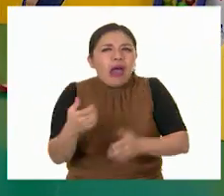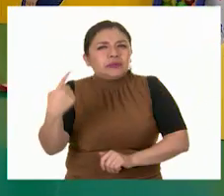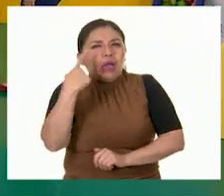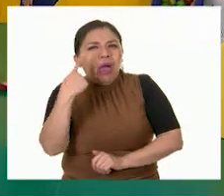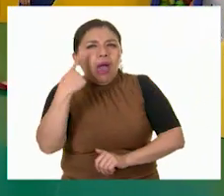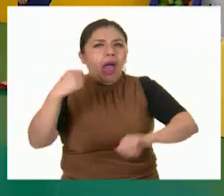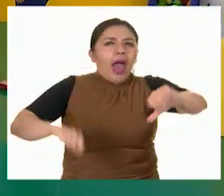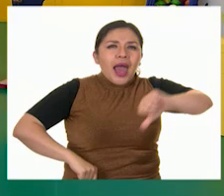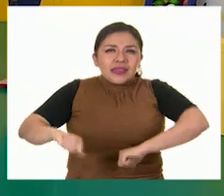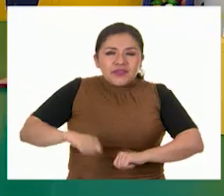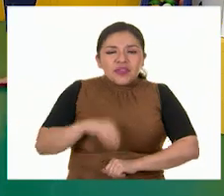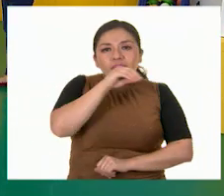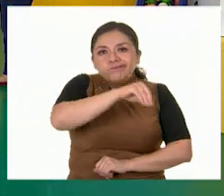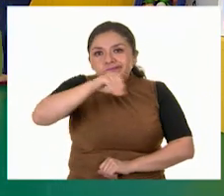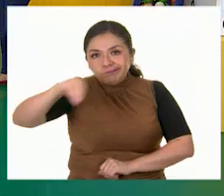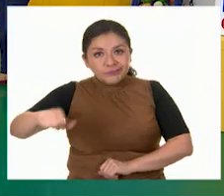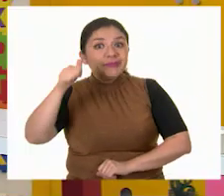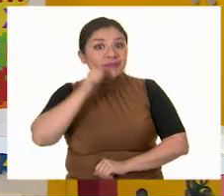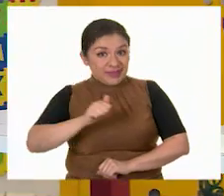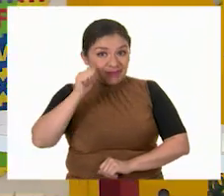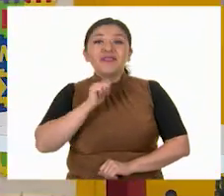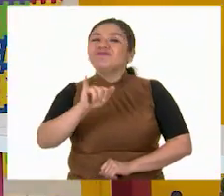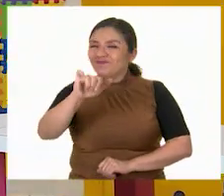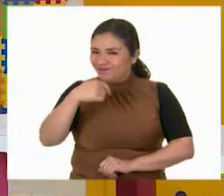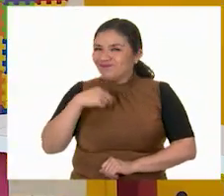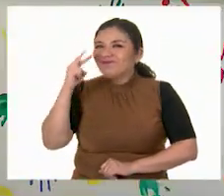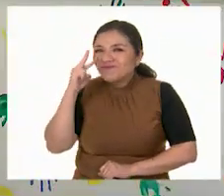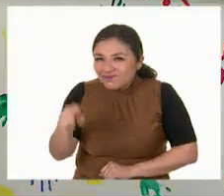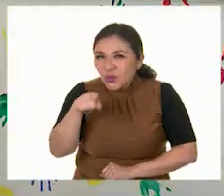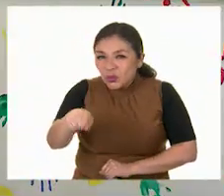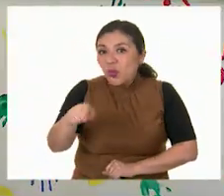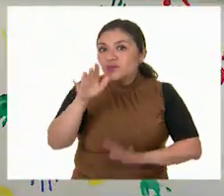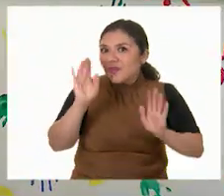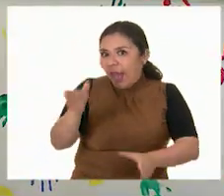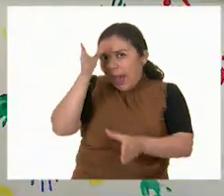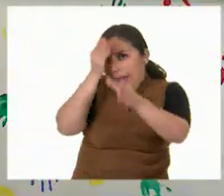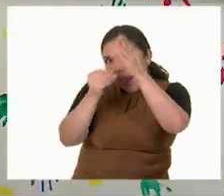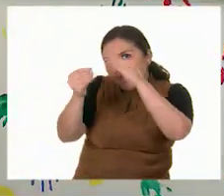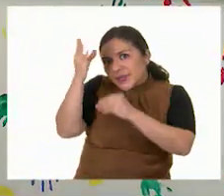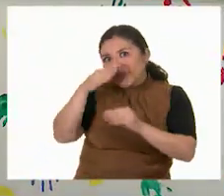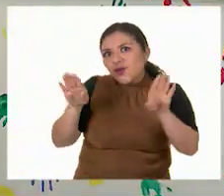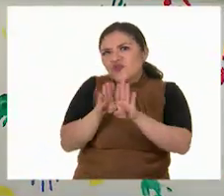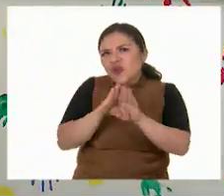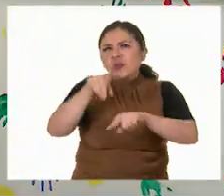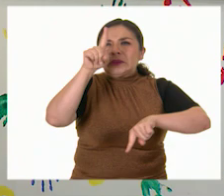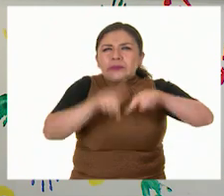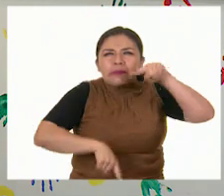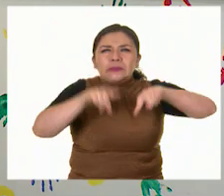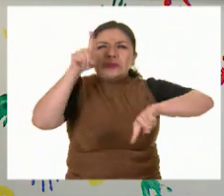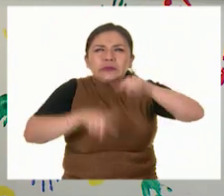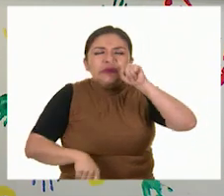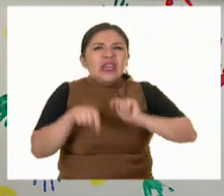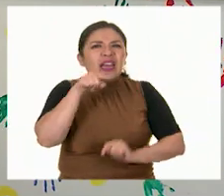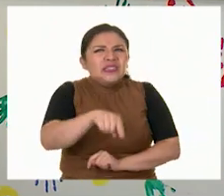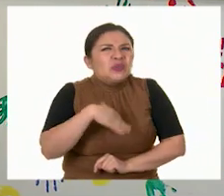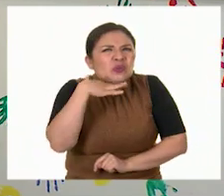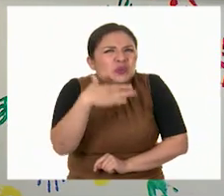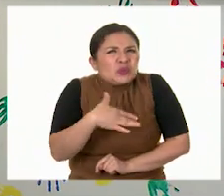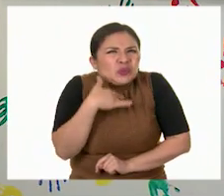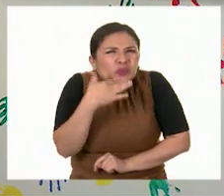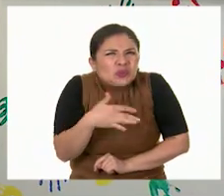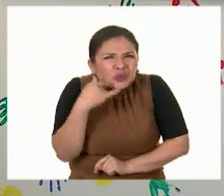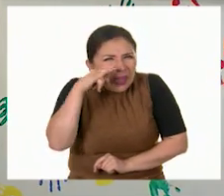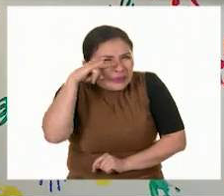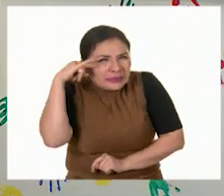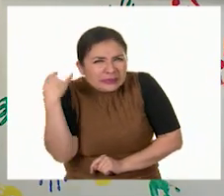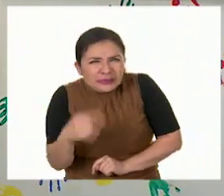estamos realizando nuestras actividades. Claro, ya veo que estás aprendiendo a deshacerte de los microbios, de todas